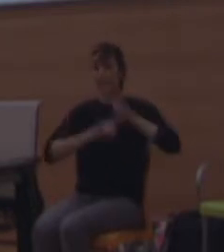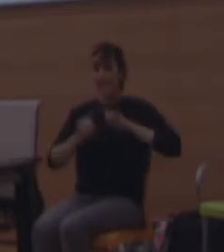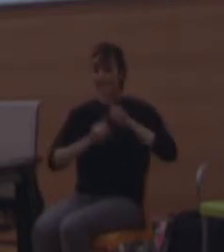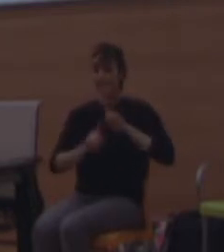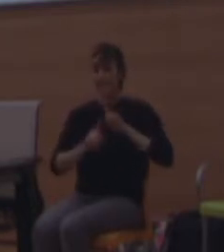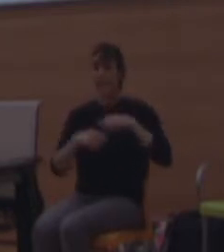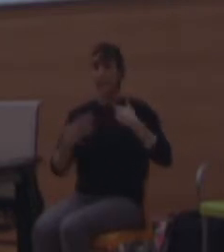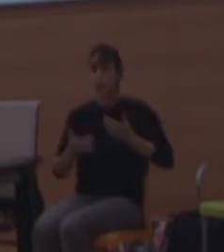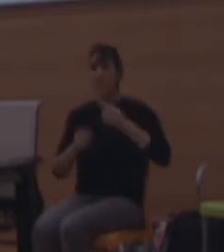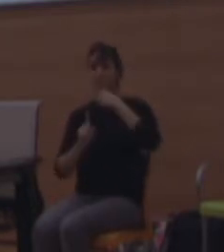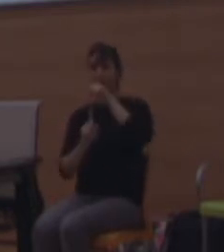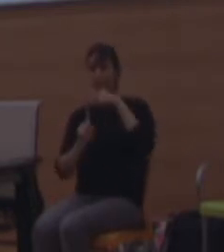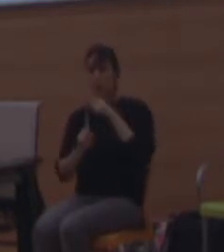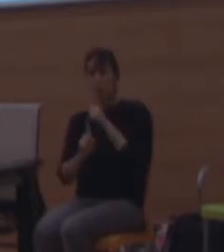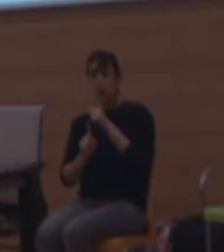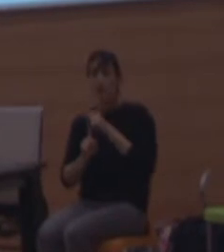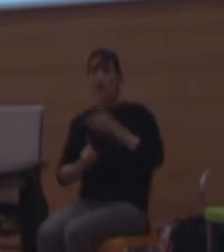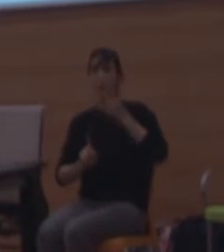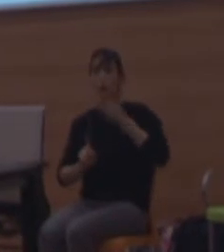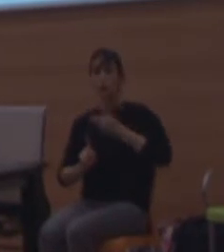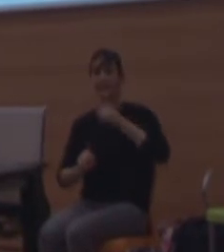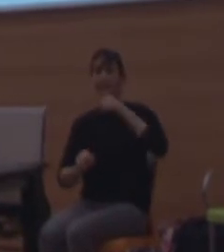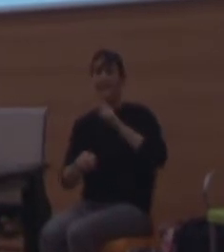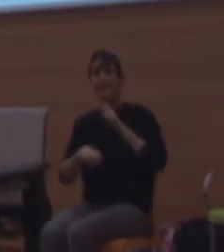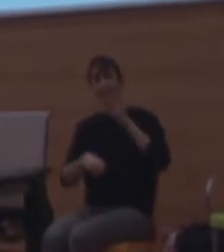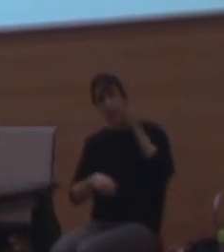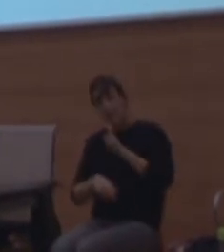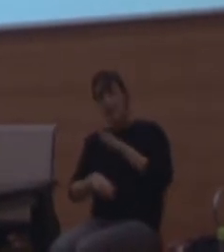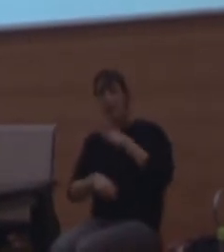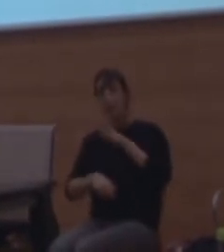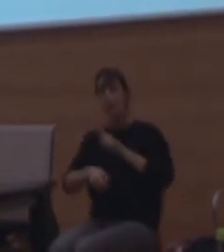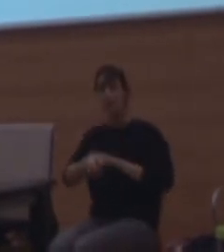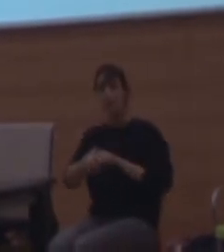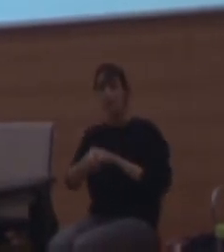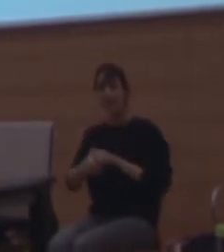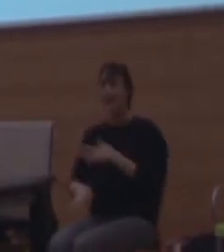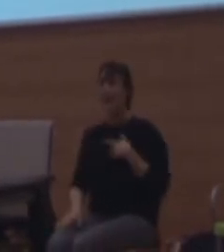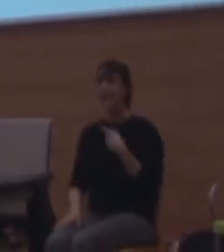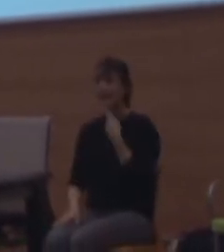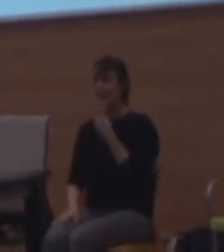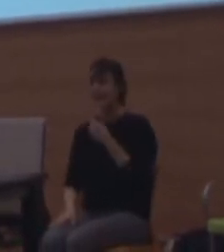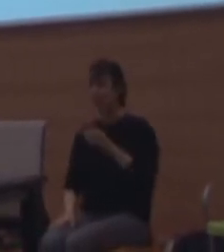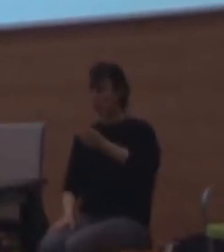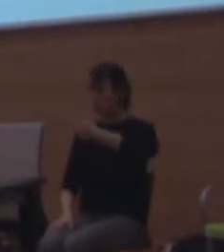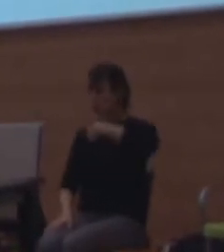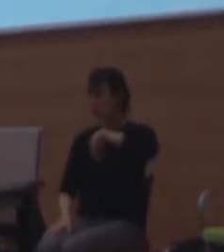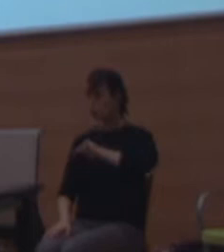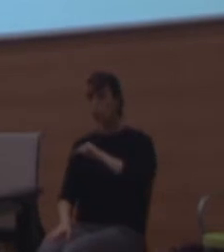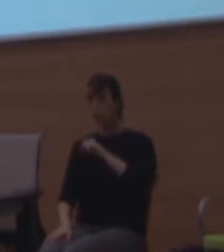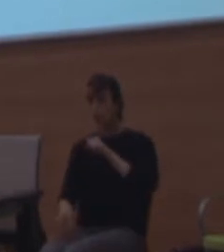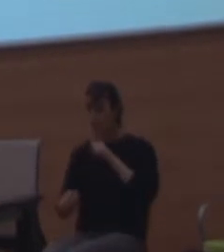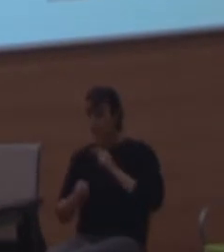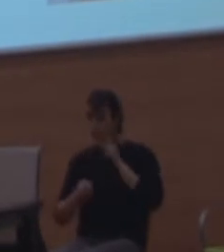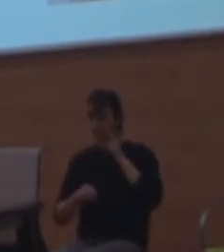ser el factor pronóstico de esta enfermedad. Es decir, que nosotros cuando nos enfrentamos con una úlcera en